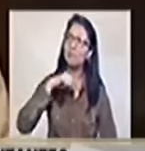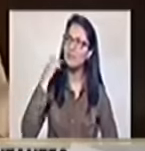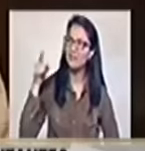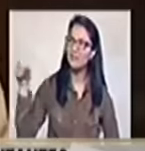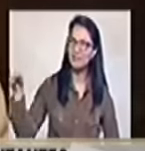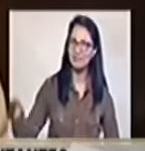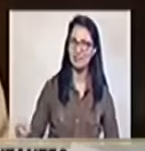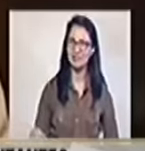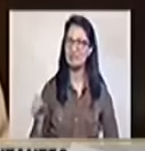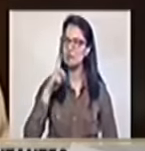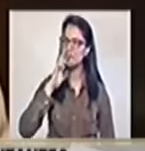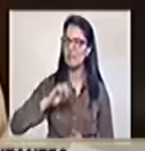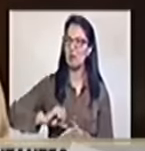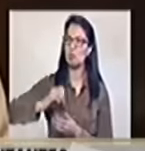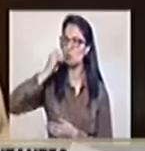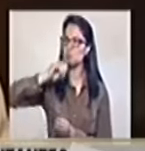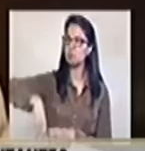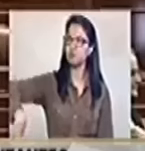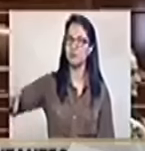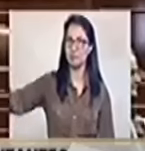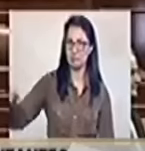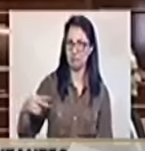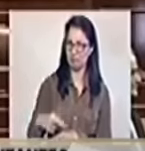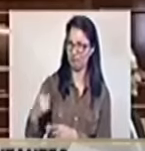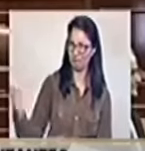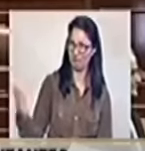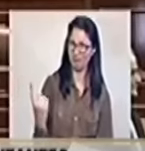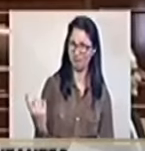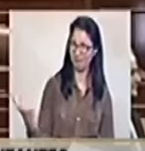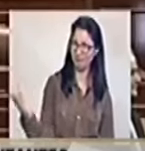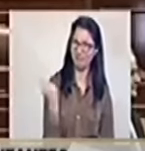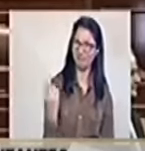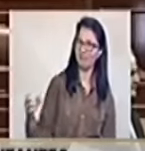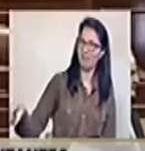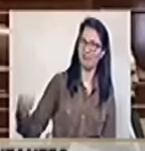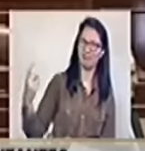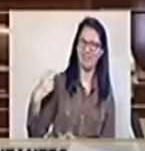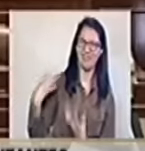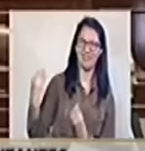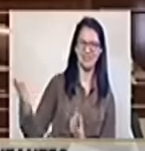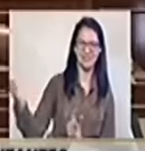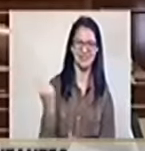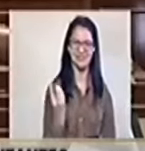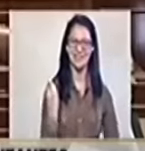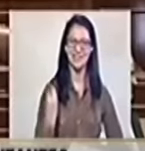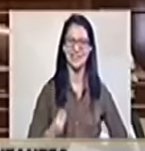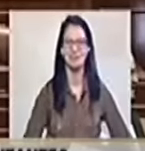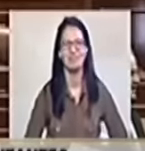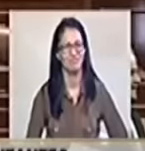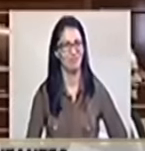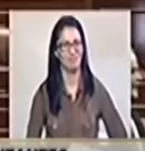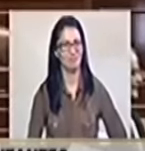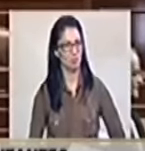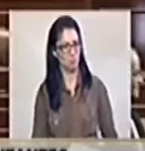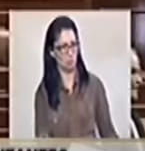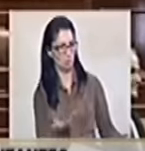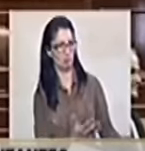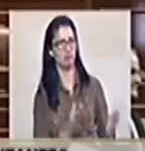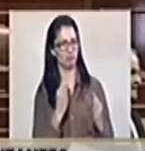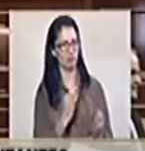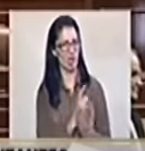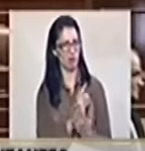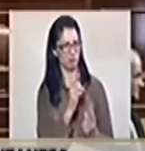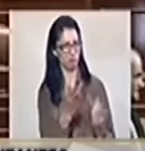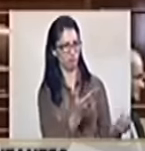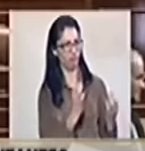que era espuria su elección. Él sí fue derrotado. Y él sí fue ilegítimo. Ninguno de ustedes es ilegítimo. La